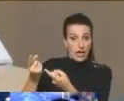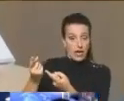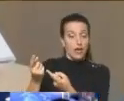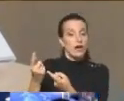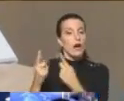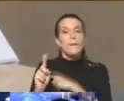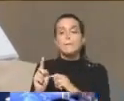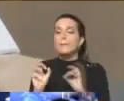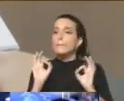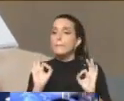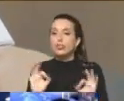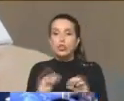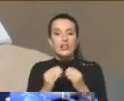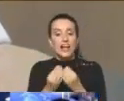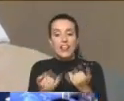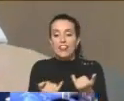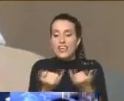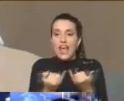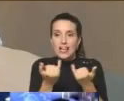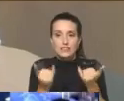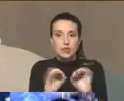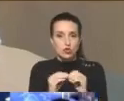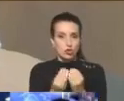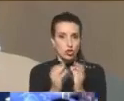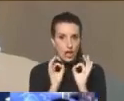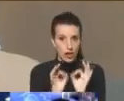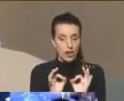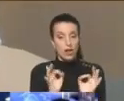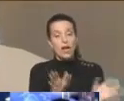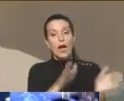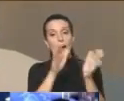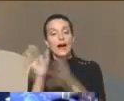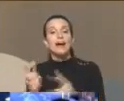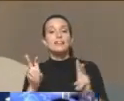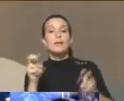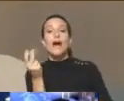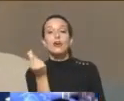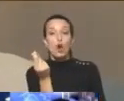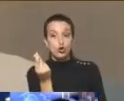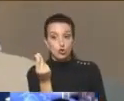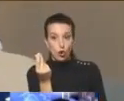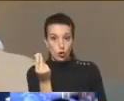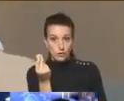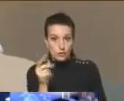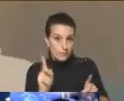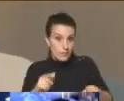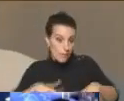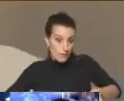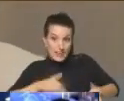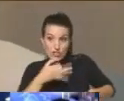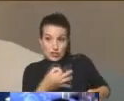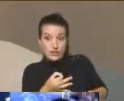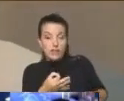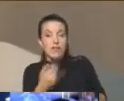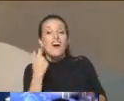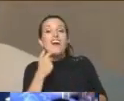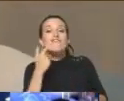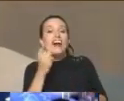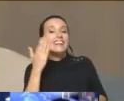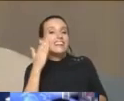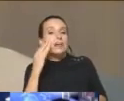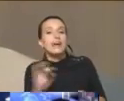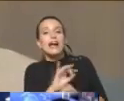cubiertos en los próximos días que dure esta parada desde el punto de vista de los costos como decía el ministro es muy prematuro todavía tenemos que